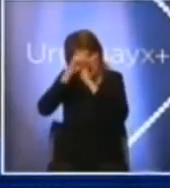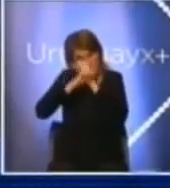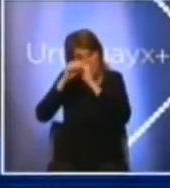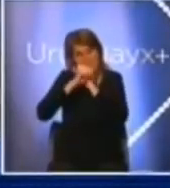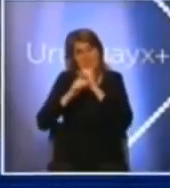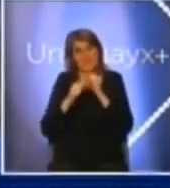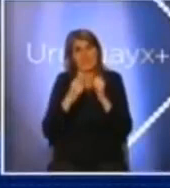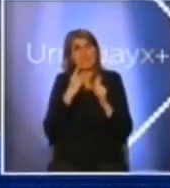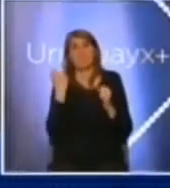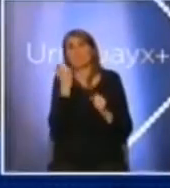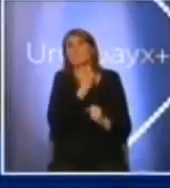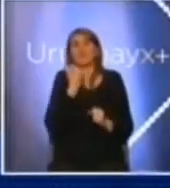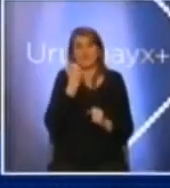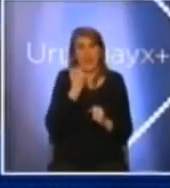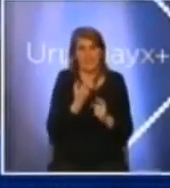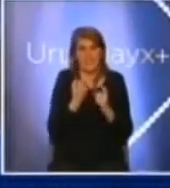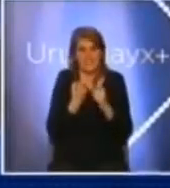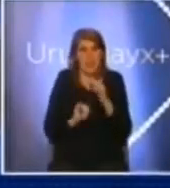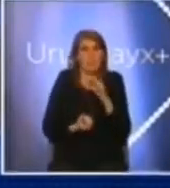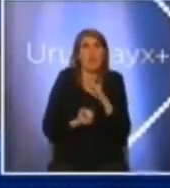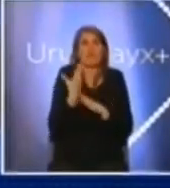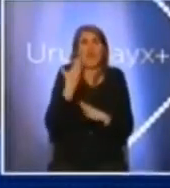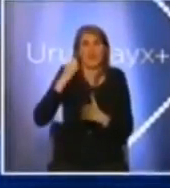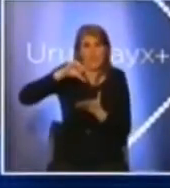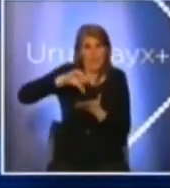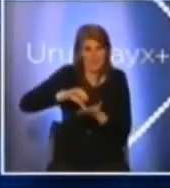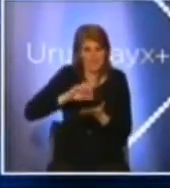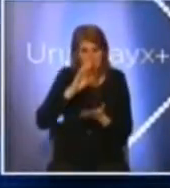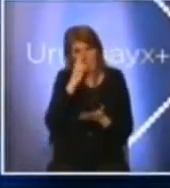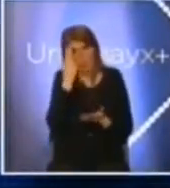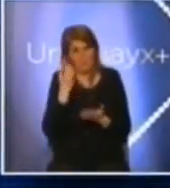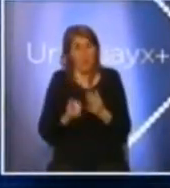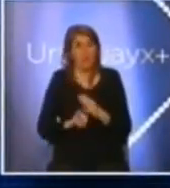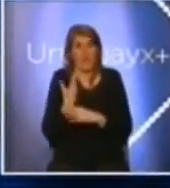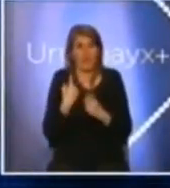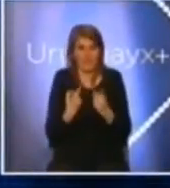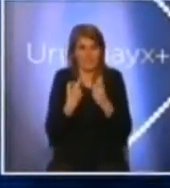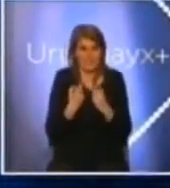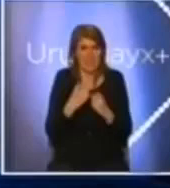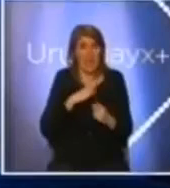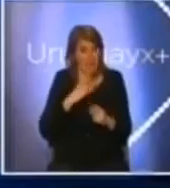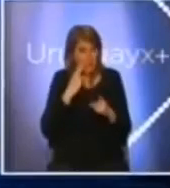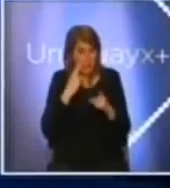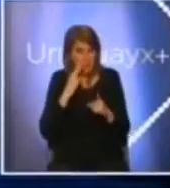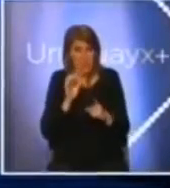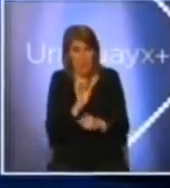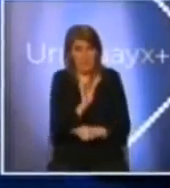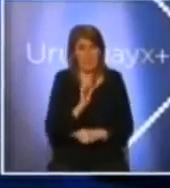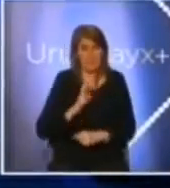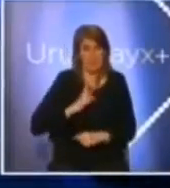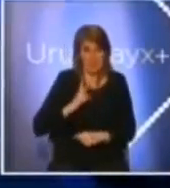indispensable para lograr un país moderno y asumimos la dificultad que tienen nuestras empresas privadas para cumplir con